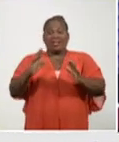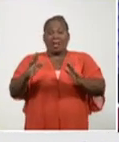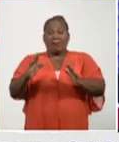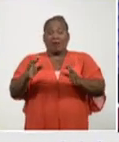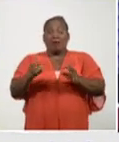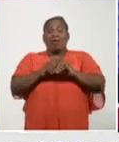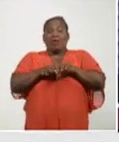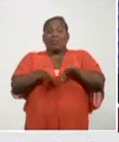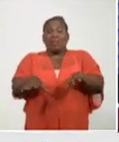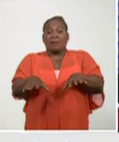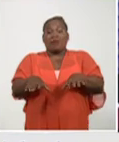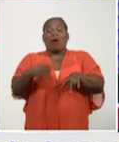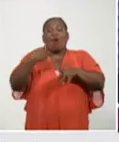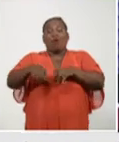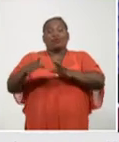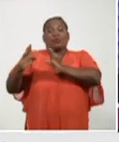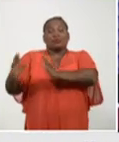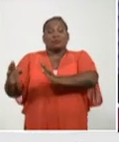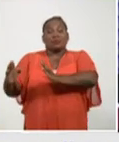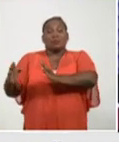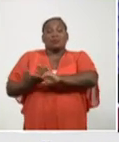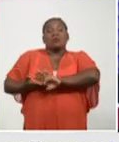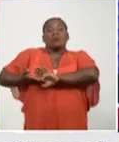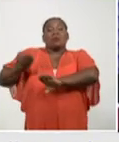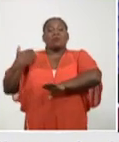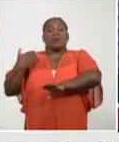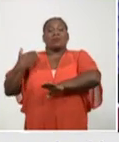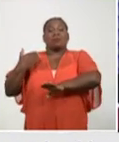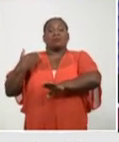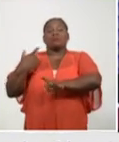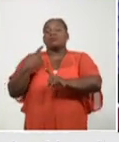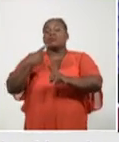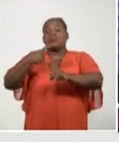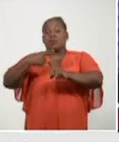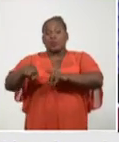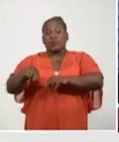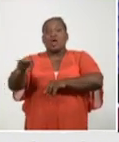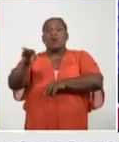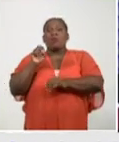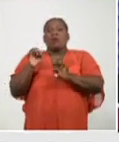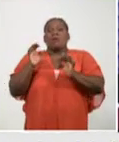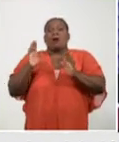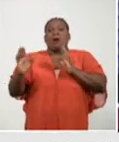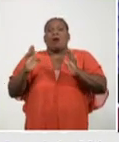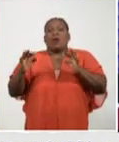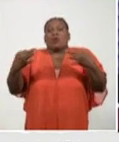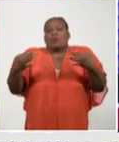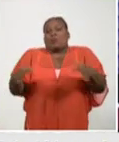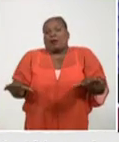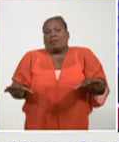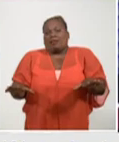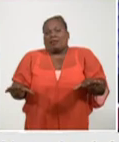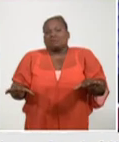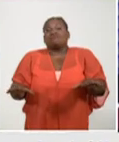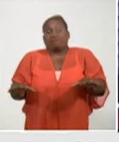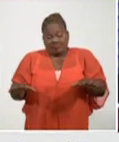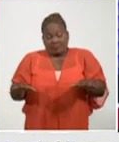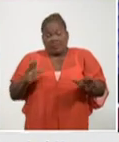de recuperación y hay una etapa de nueva normalidad. Bueno, la etapa epidémica, una de sus